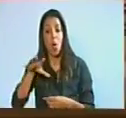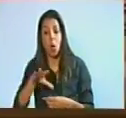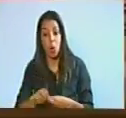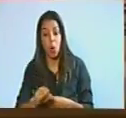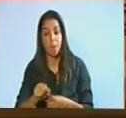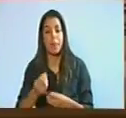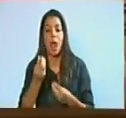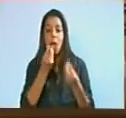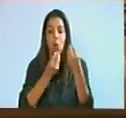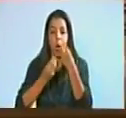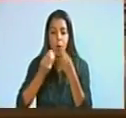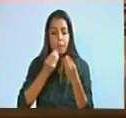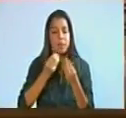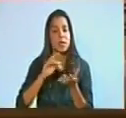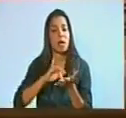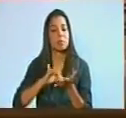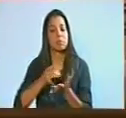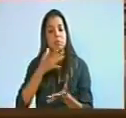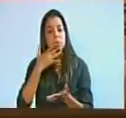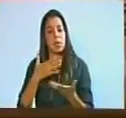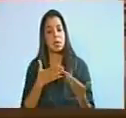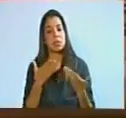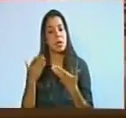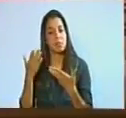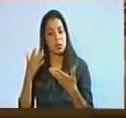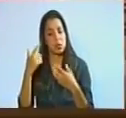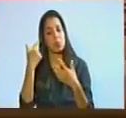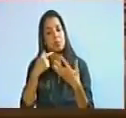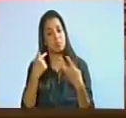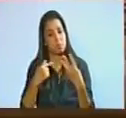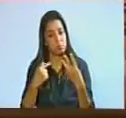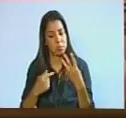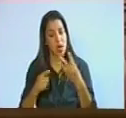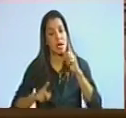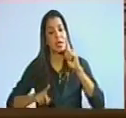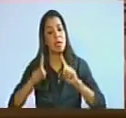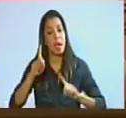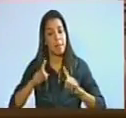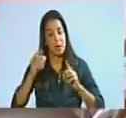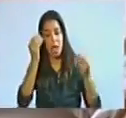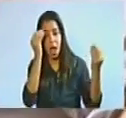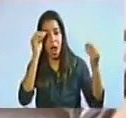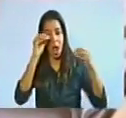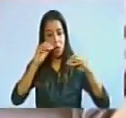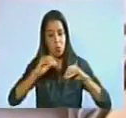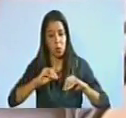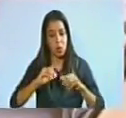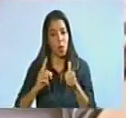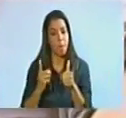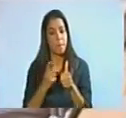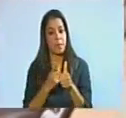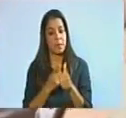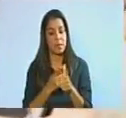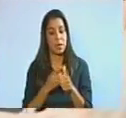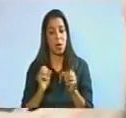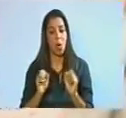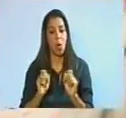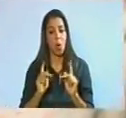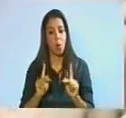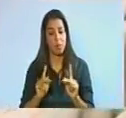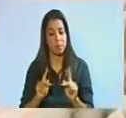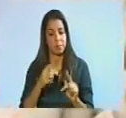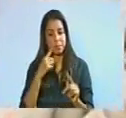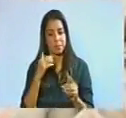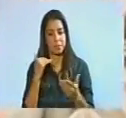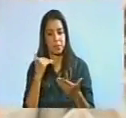a los bienes y servicios priorizados según precios acordados y de forma oportuna con